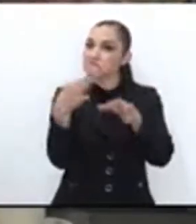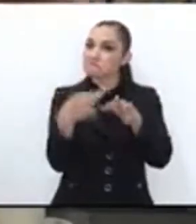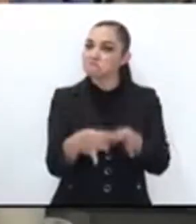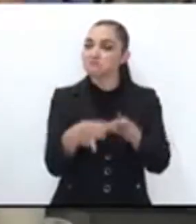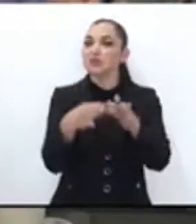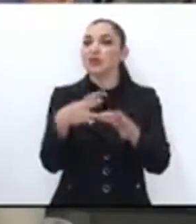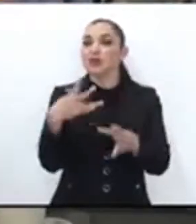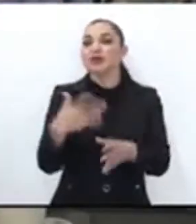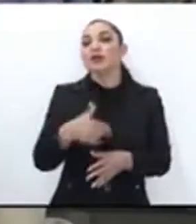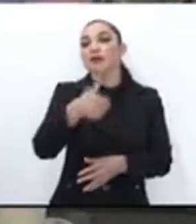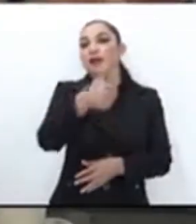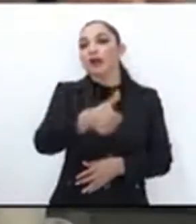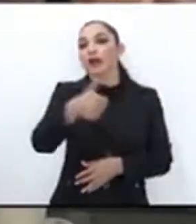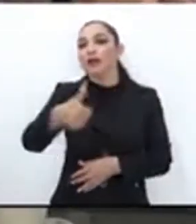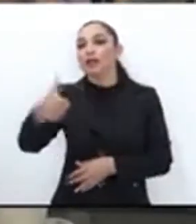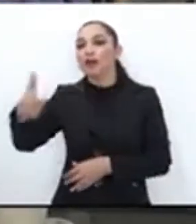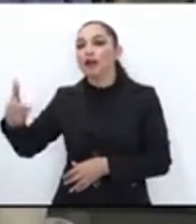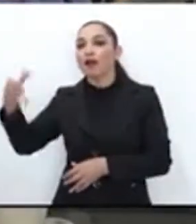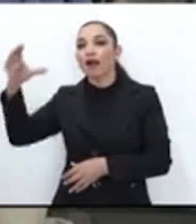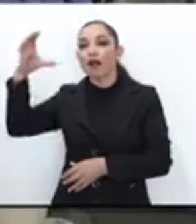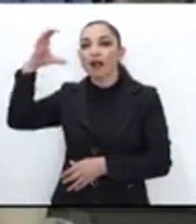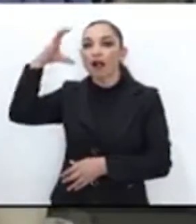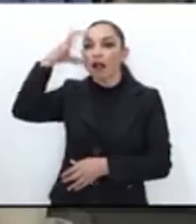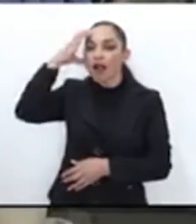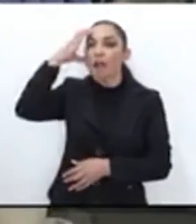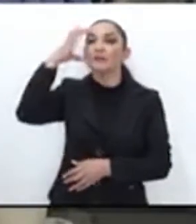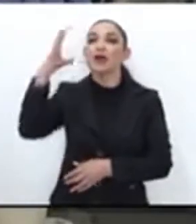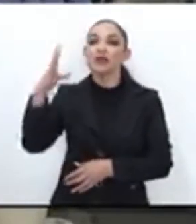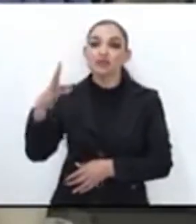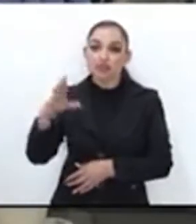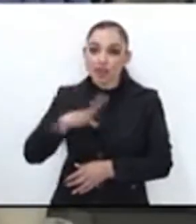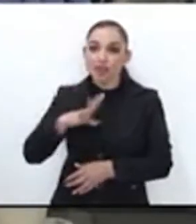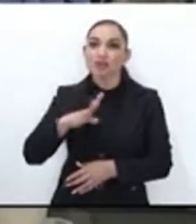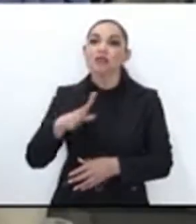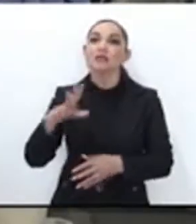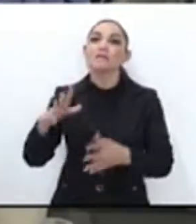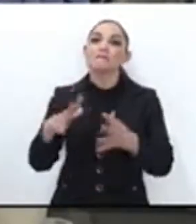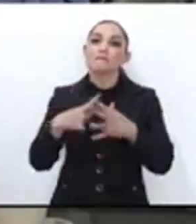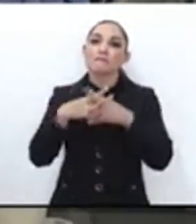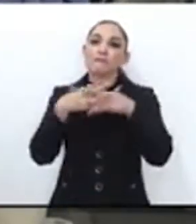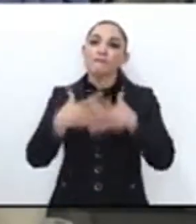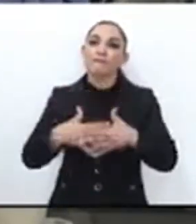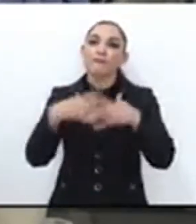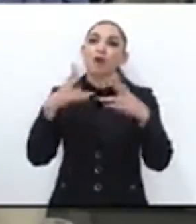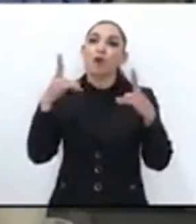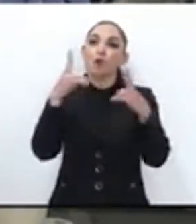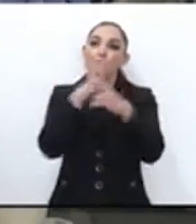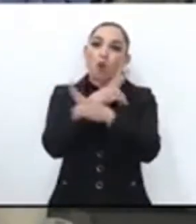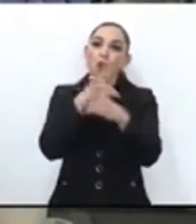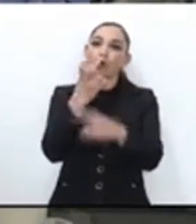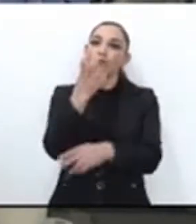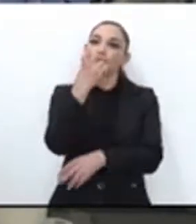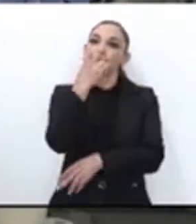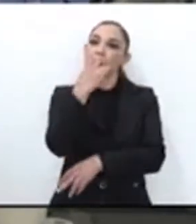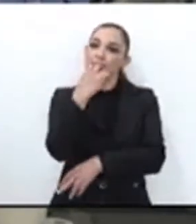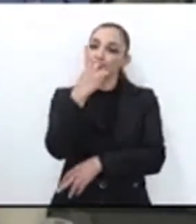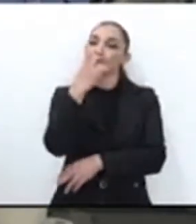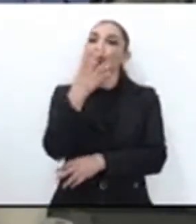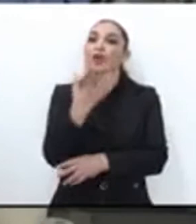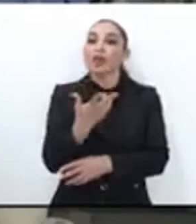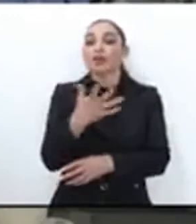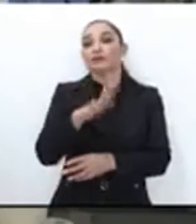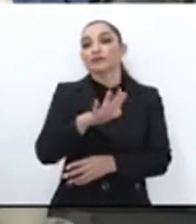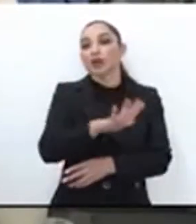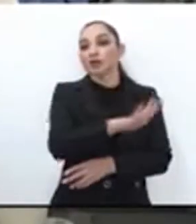una, para cada una de las camas, ventiladores respiratorios, equipos de oxígeno, una zona